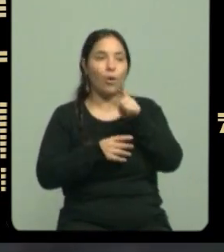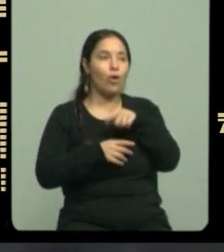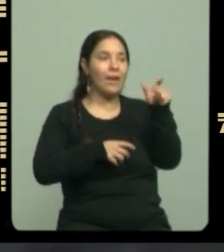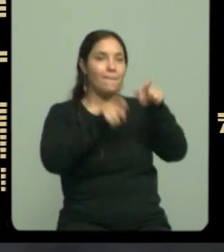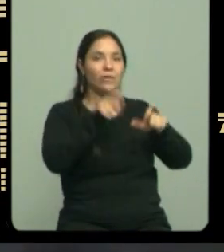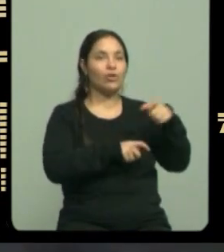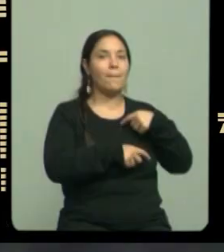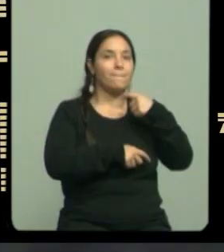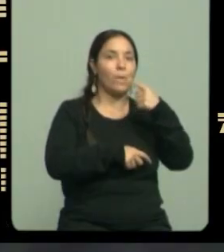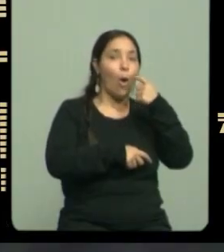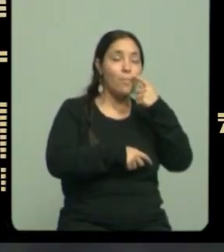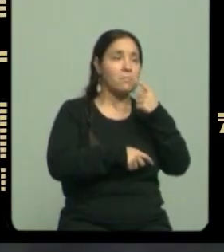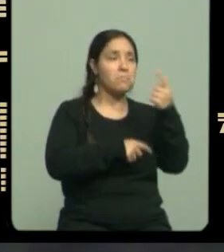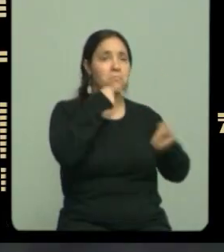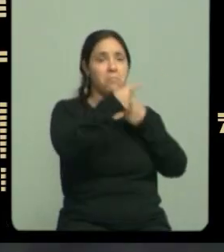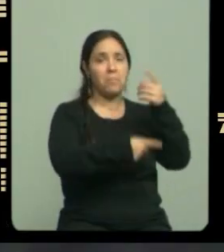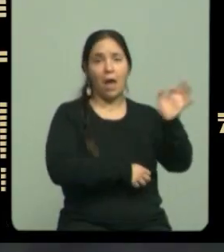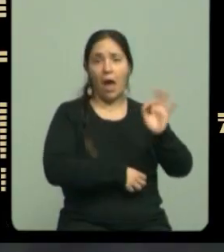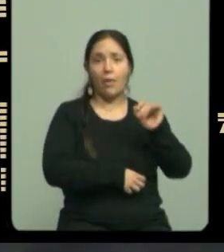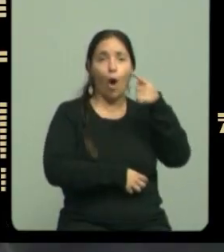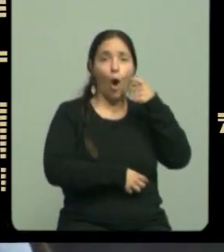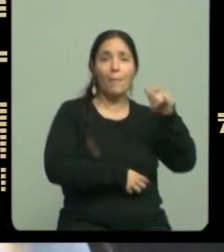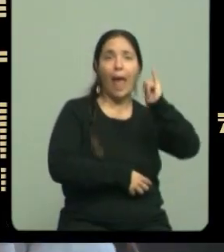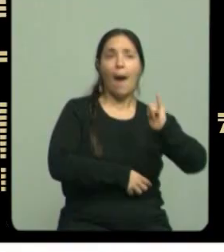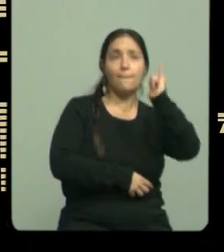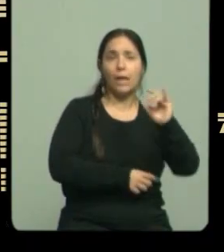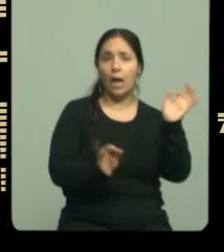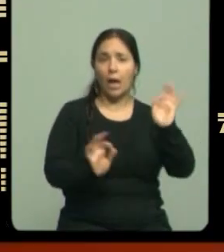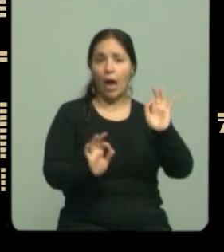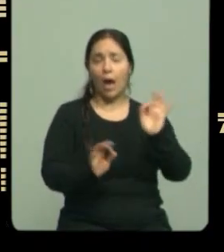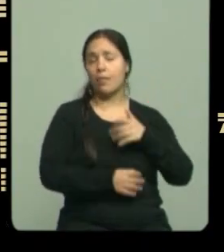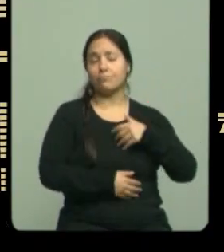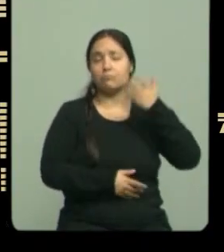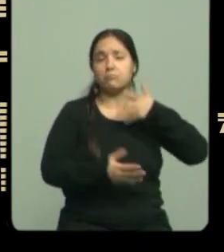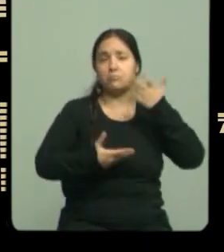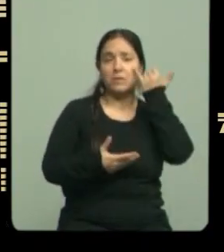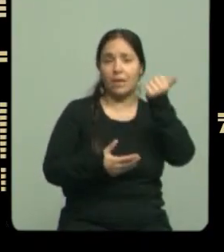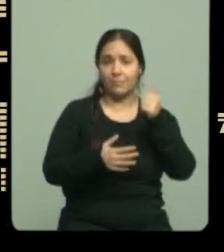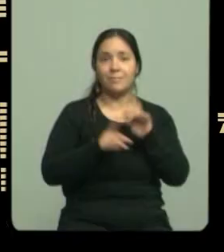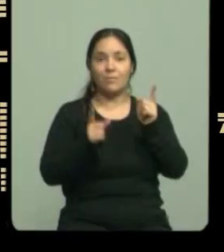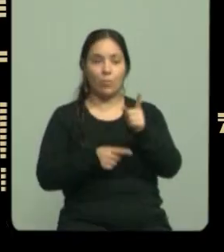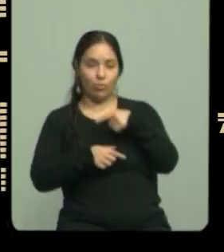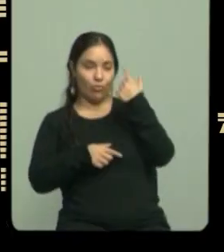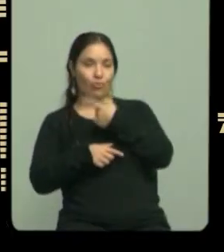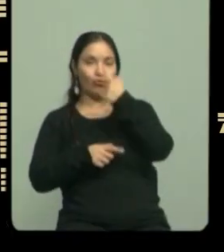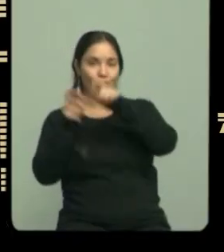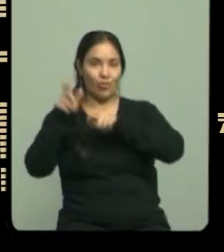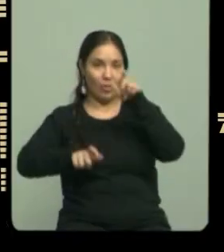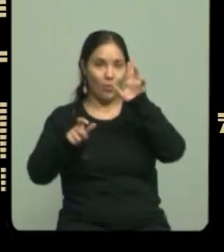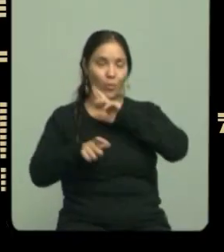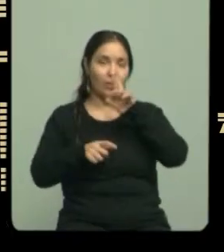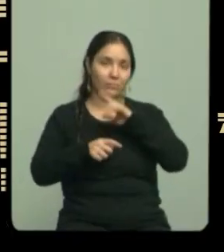les interesa. Eso lo vemos, está reflejado, hay estadísticas, o sea, no es solamente una cuestión de nosotras,